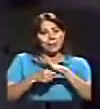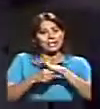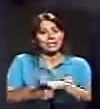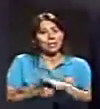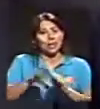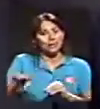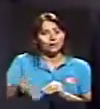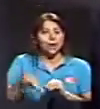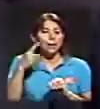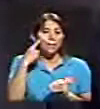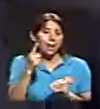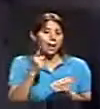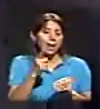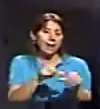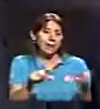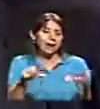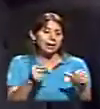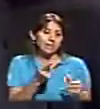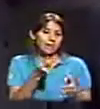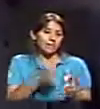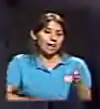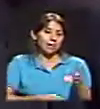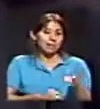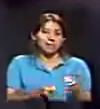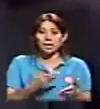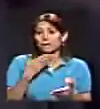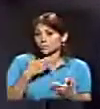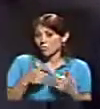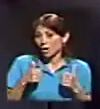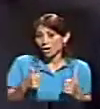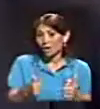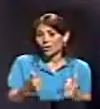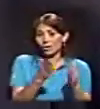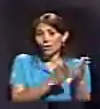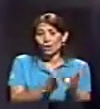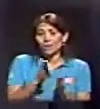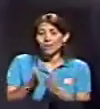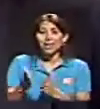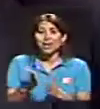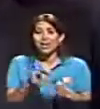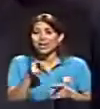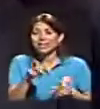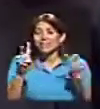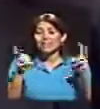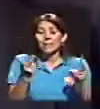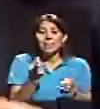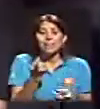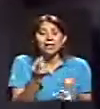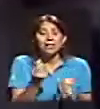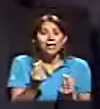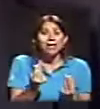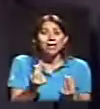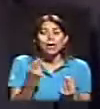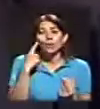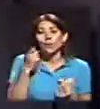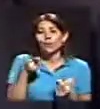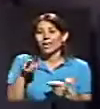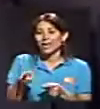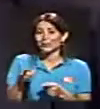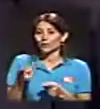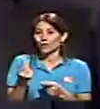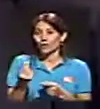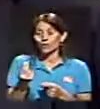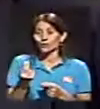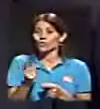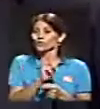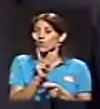cual es bueno, de que ordene el tema del déficit, etcétera, porque son recursos que no van a estar tan a la mano, porque van a haber otros compitiendo por esos